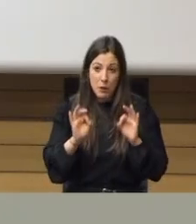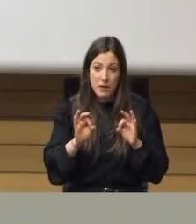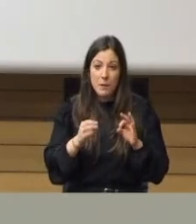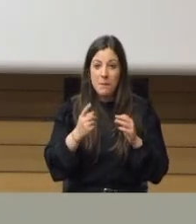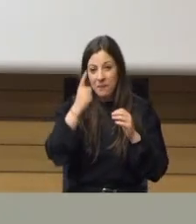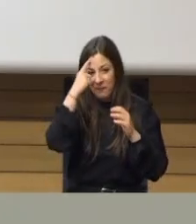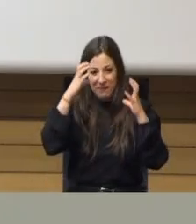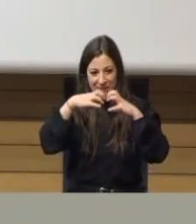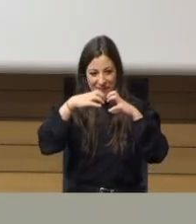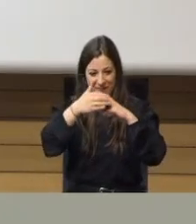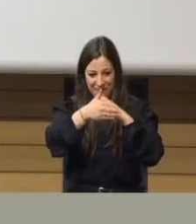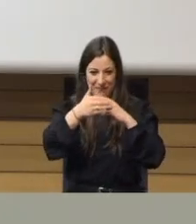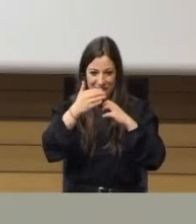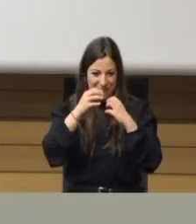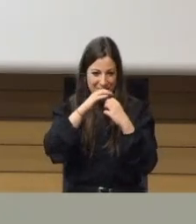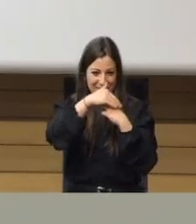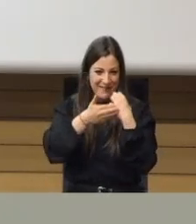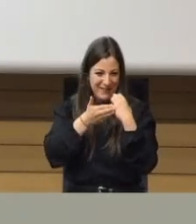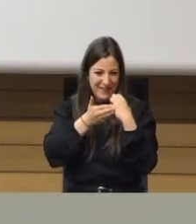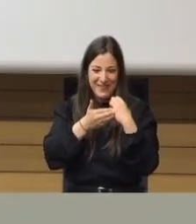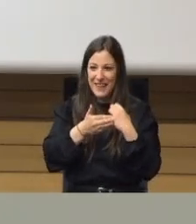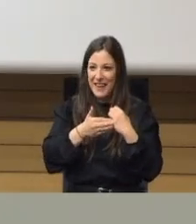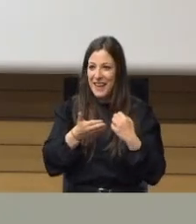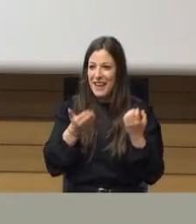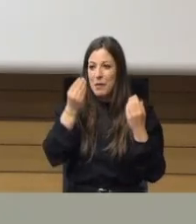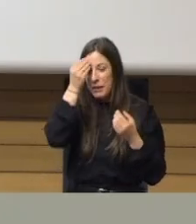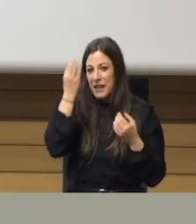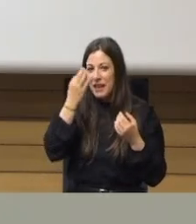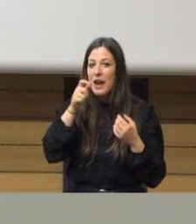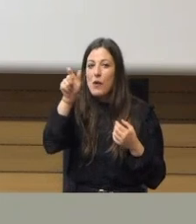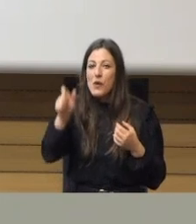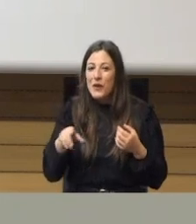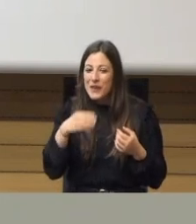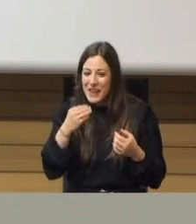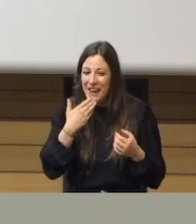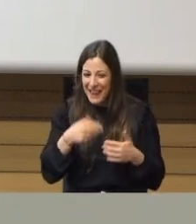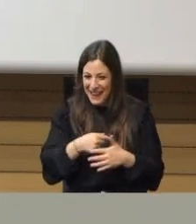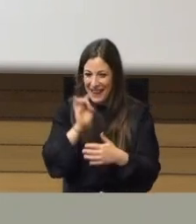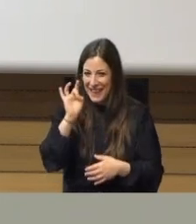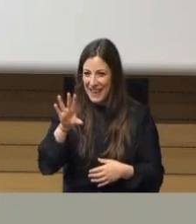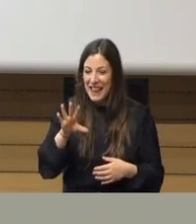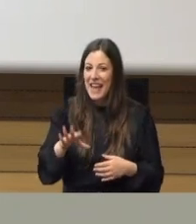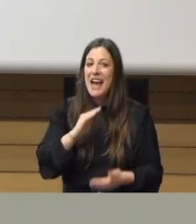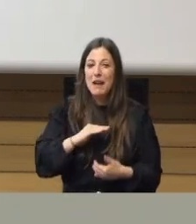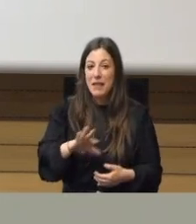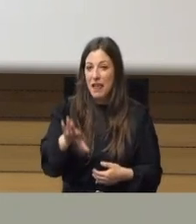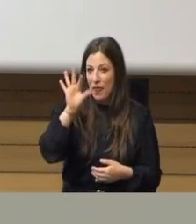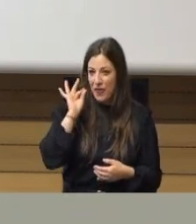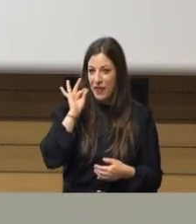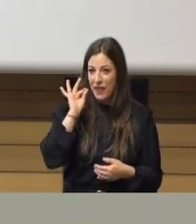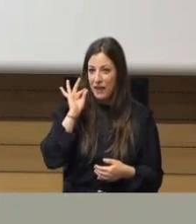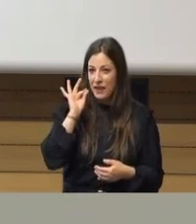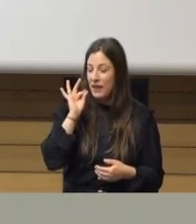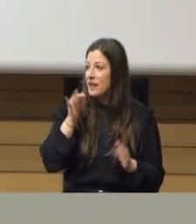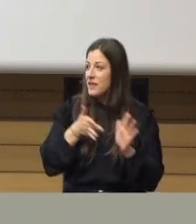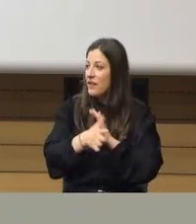la desarrollamos la última parte del cerebro, y pensar que un chaval de 15 años puede tener la capacidad de decidir de forma cognitiva, pues es entender que